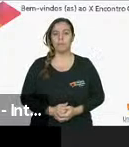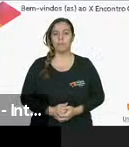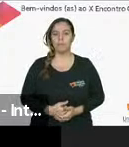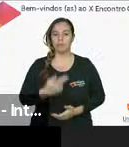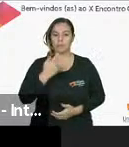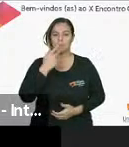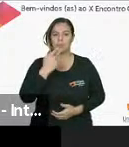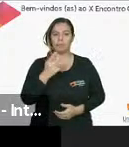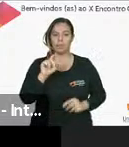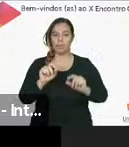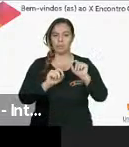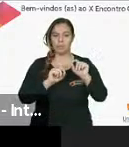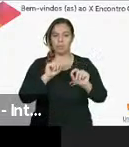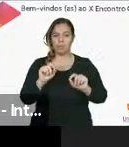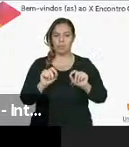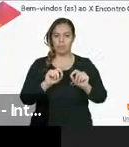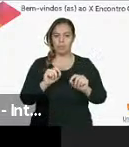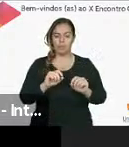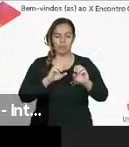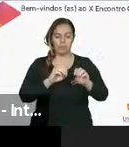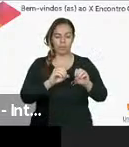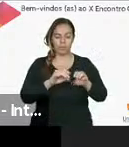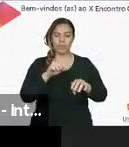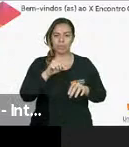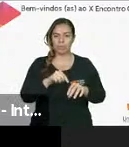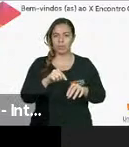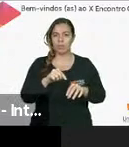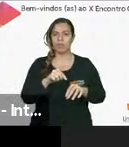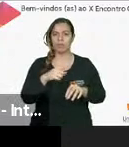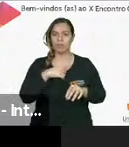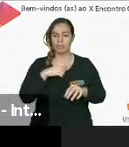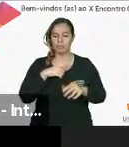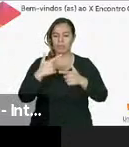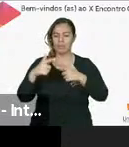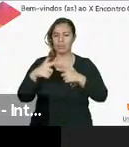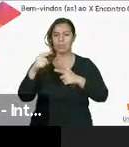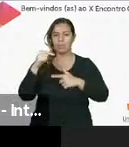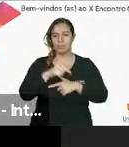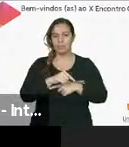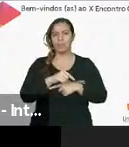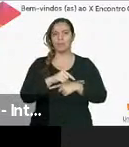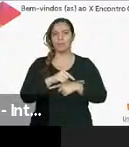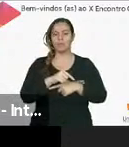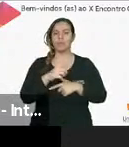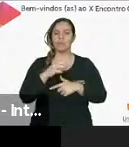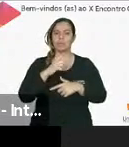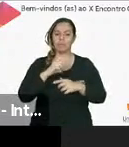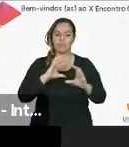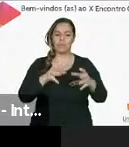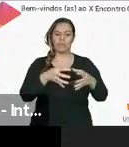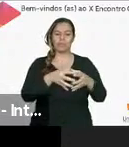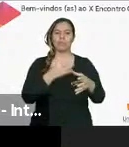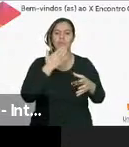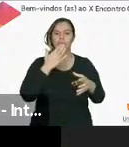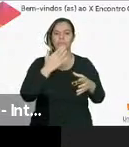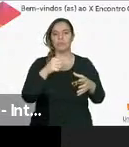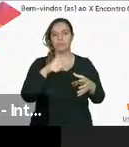menciona este concepto de educación o cuando se trata de esta problemática. ¿No es cierto? Civilización versus barbarie.